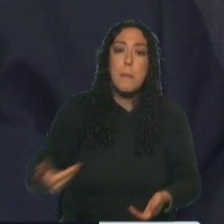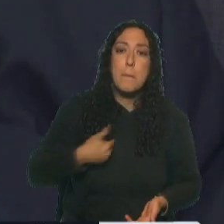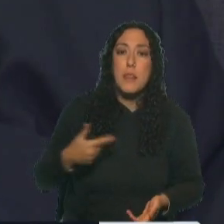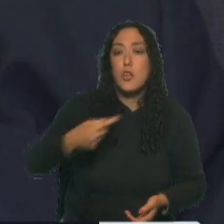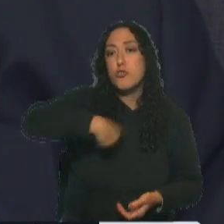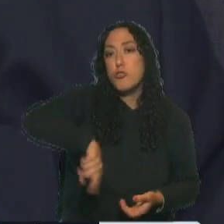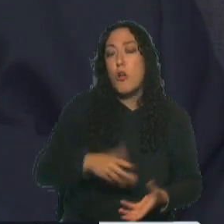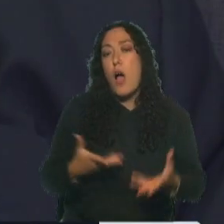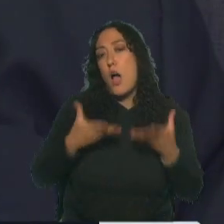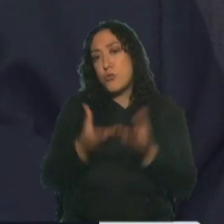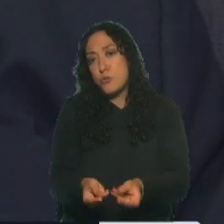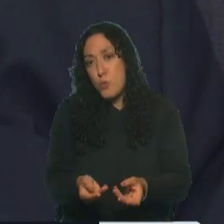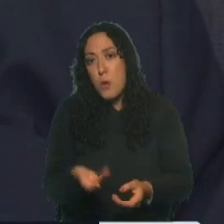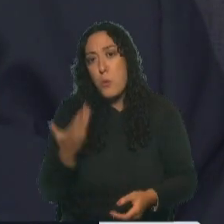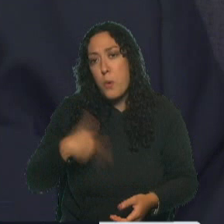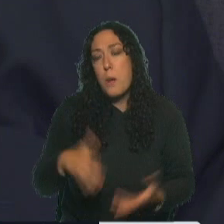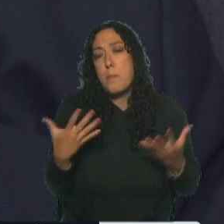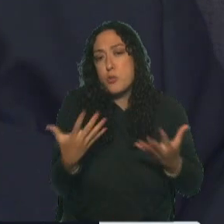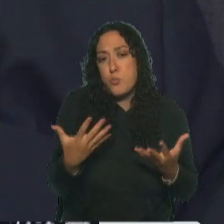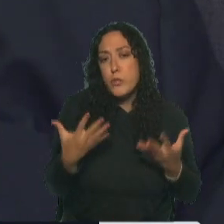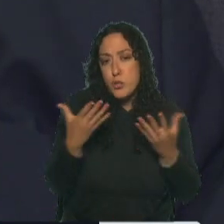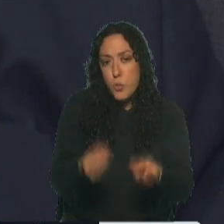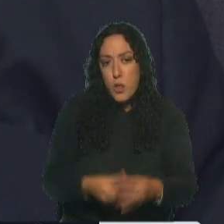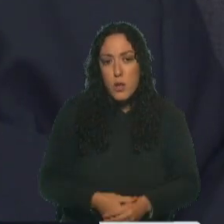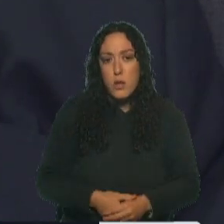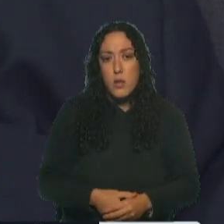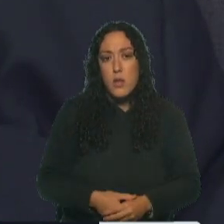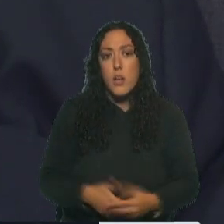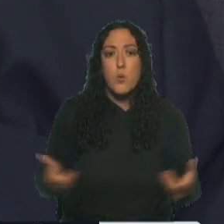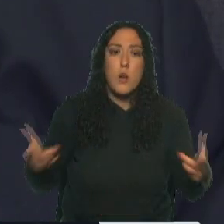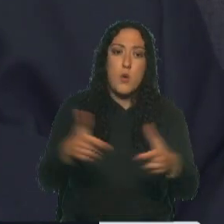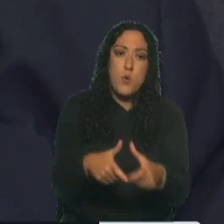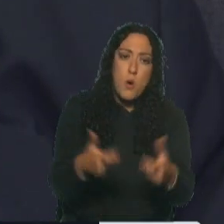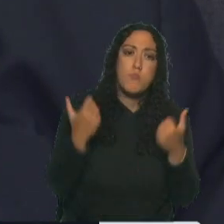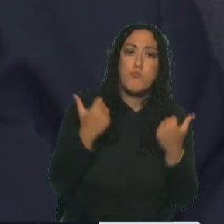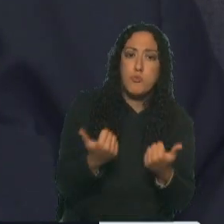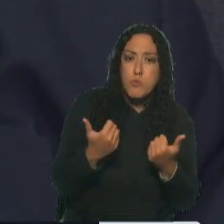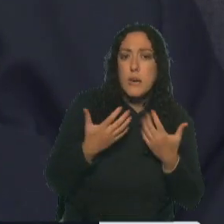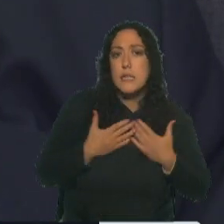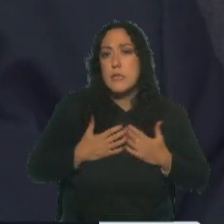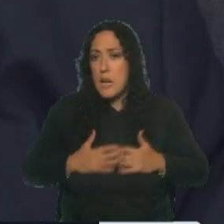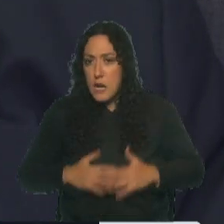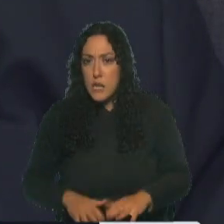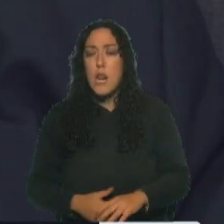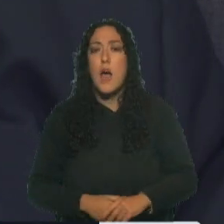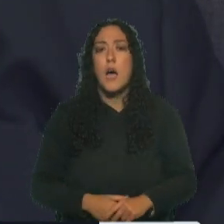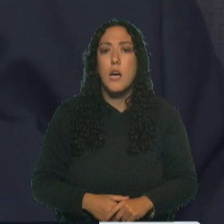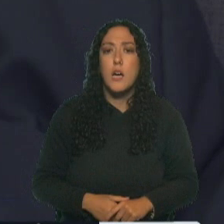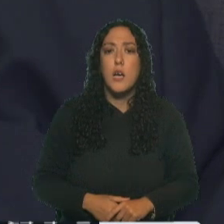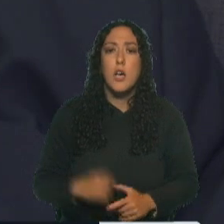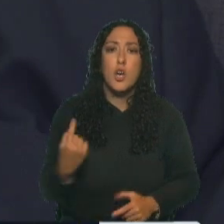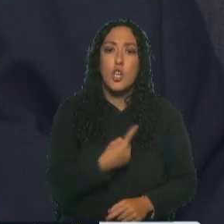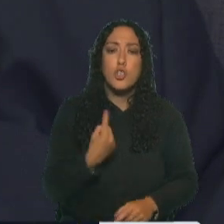colaboración, que se la vamos a dar, por supuesto. Fue una reunión muy amena, muy tranquila, muy buena. Nosotros